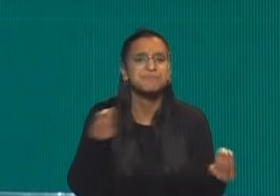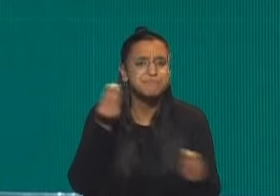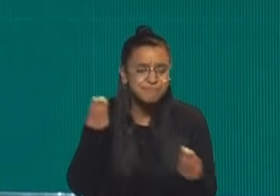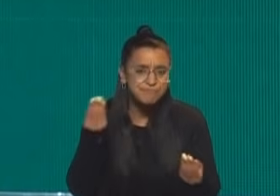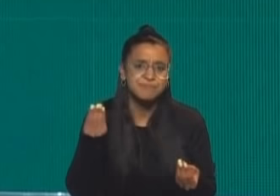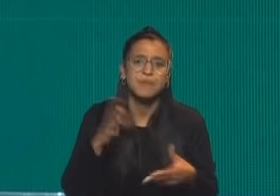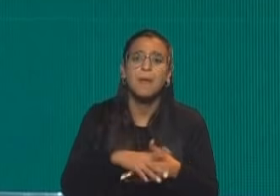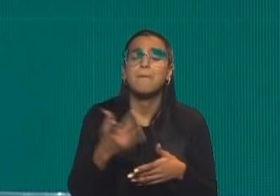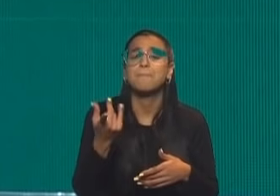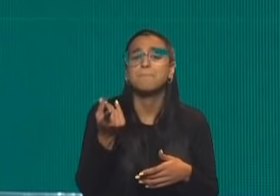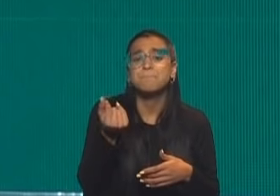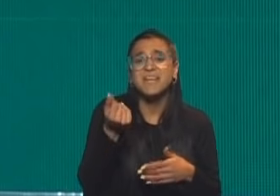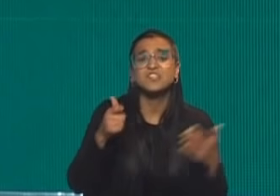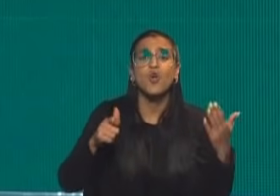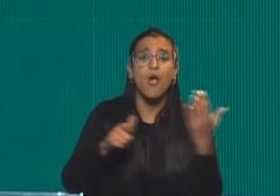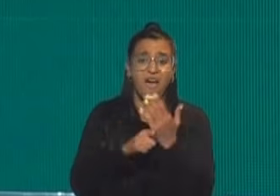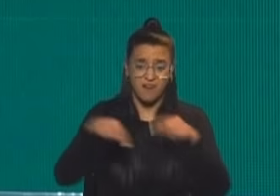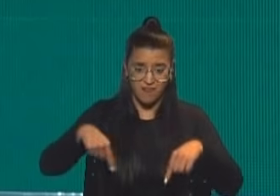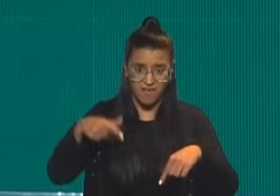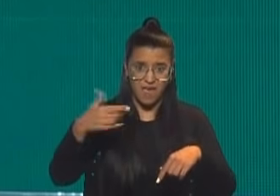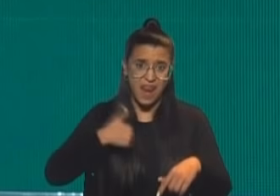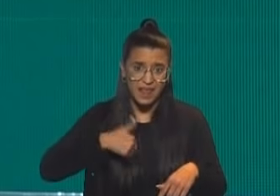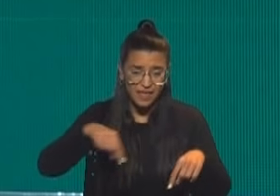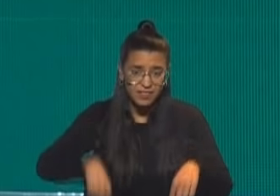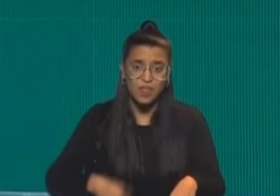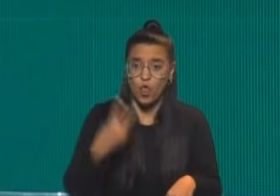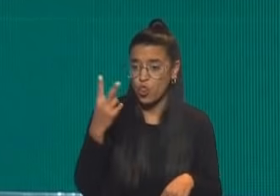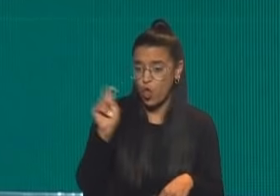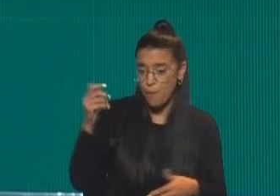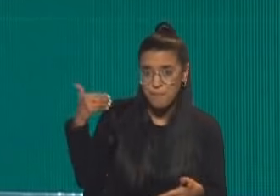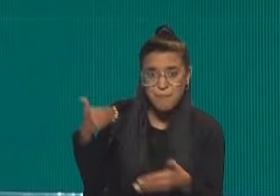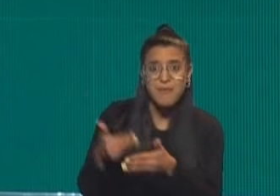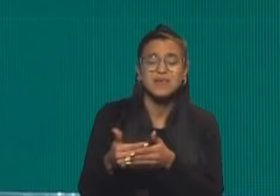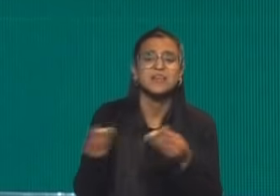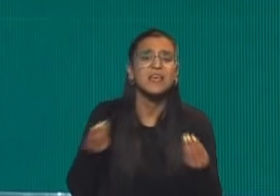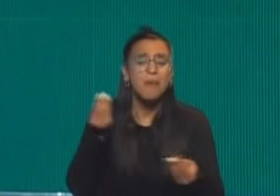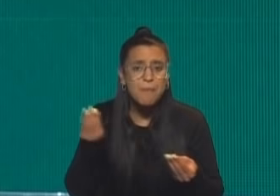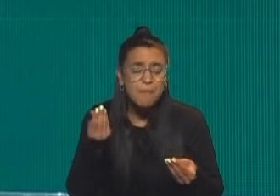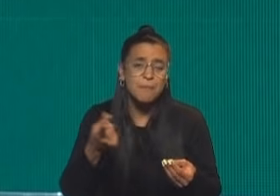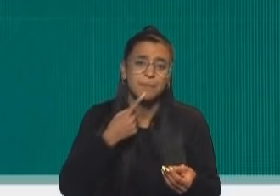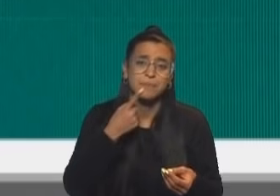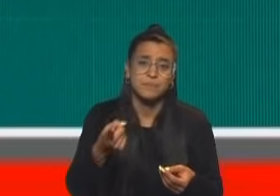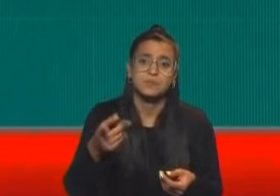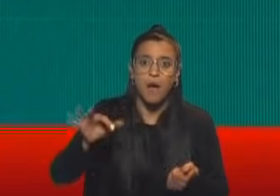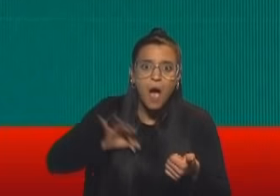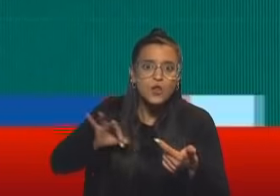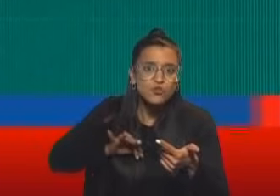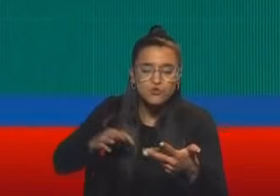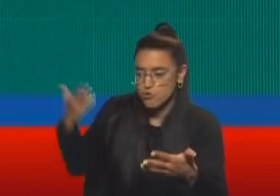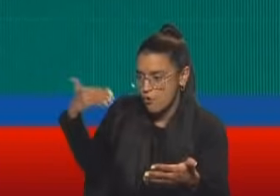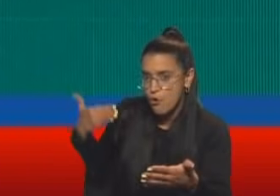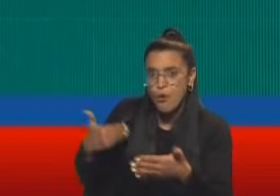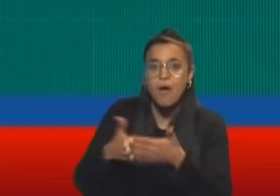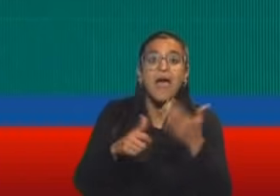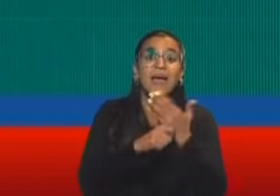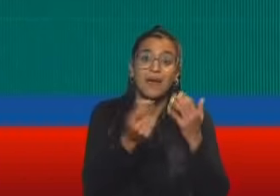con el precio de la carne en nuestro país y no en estos últimos 2 meses, en realidad lo que viene ocurriendo en los últimos años con el precio de la carne.